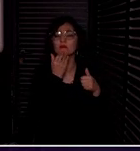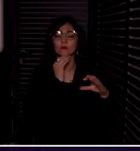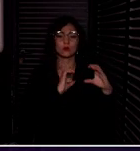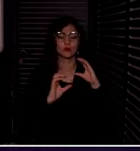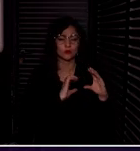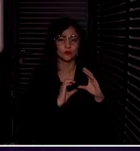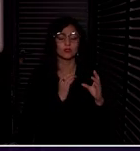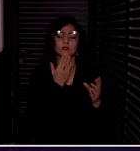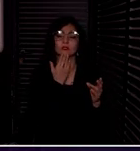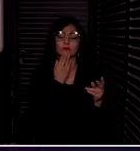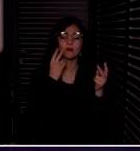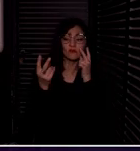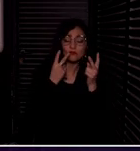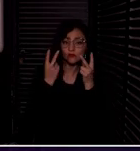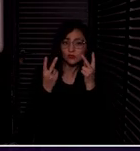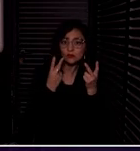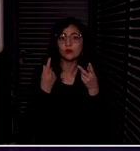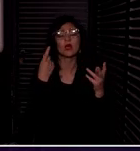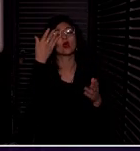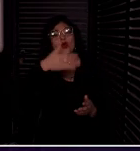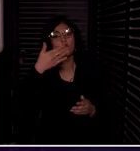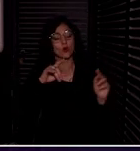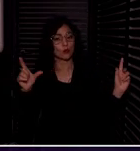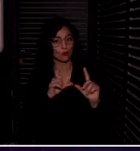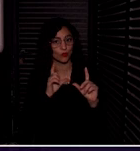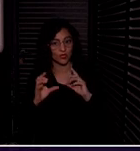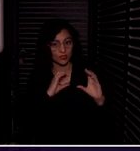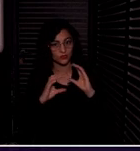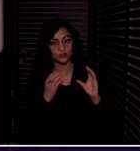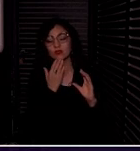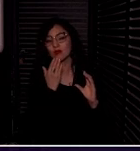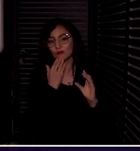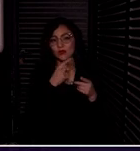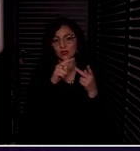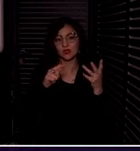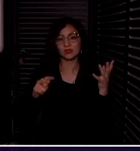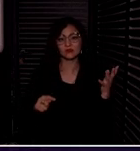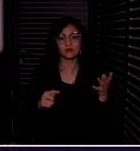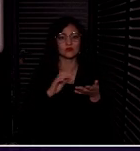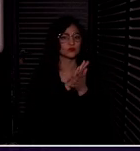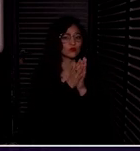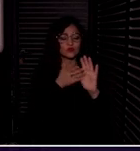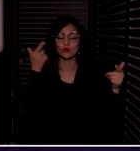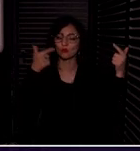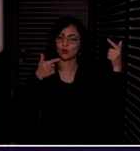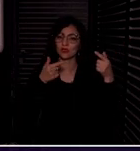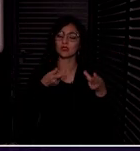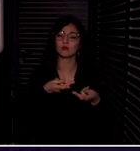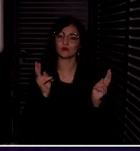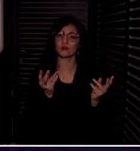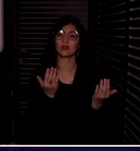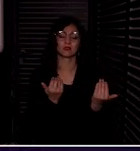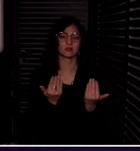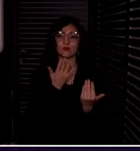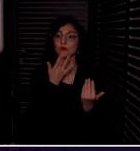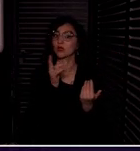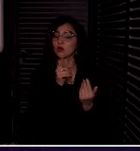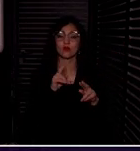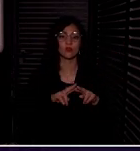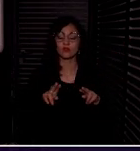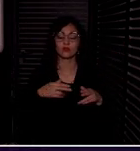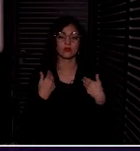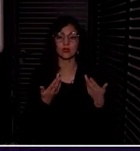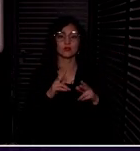educación, audiovisual, de telecomunicaciones y seguimos con las brechas, difícilmente podemos hacer política pública, porque no se resuelve ni en materia